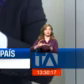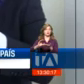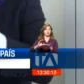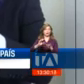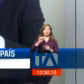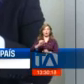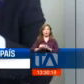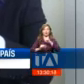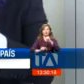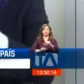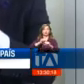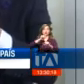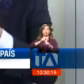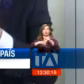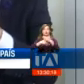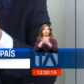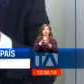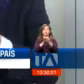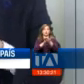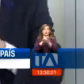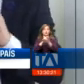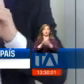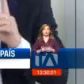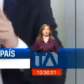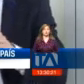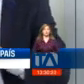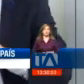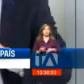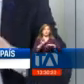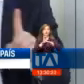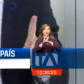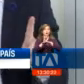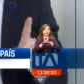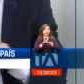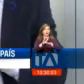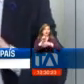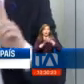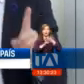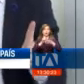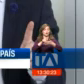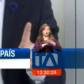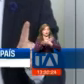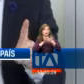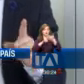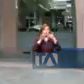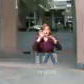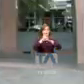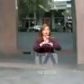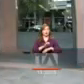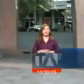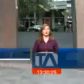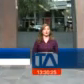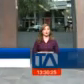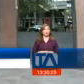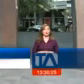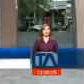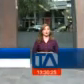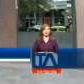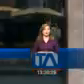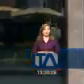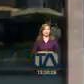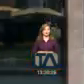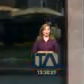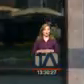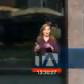empezar a pagar en función de nuevos contratos con Odebrecht. No olvidemos que en el Ecuador Odebrecht no puede contratar, está prohibido de contratar. Todo está listo para que